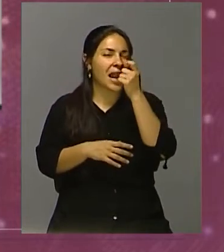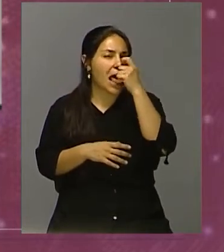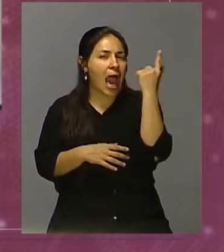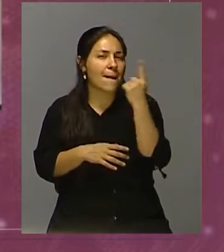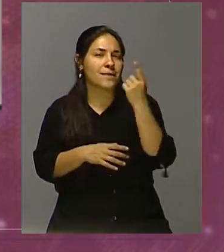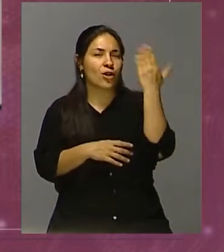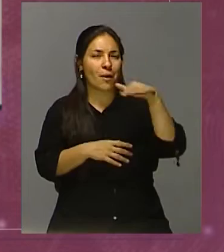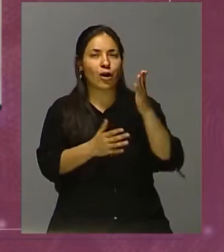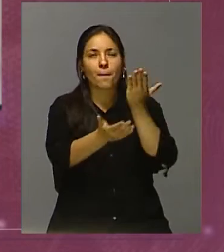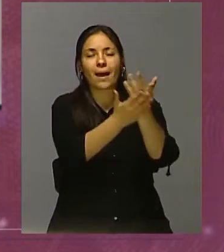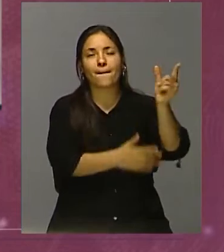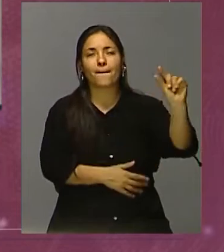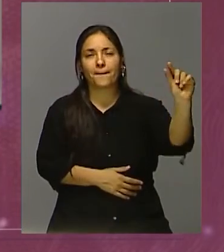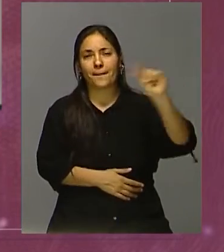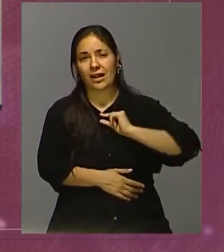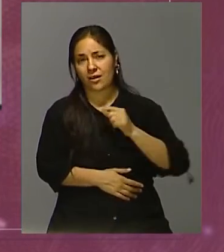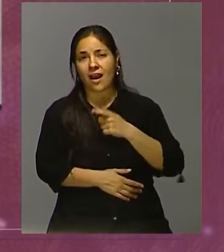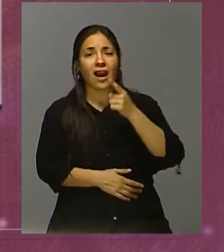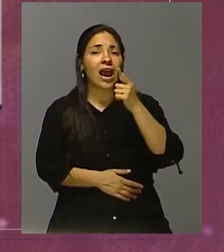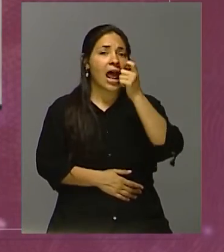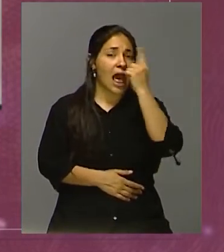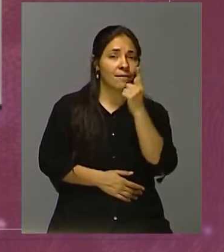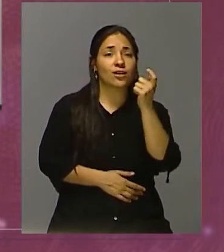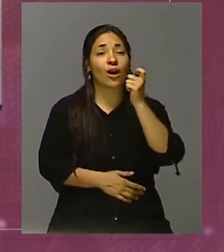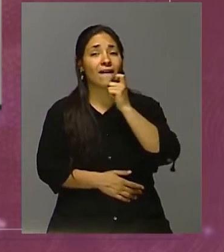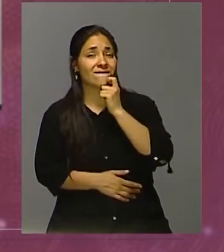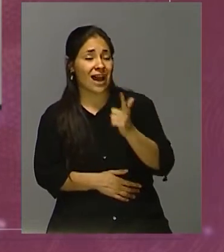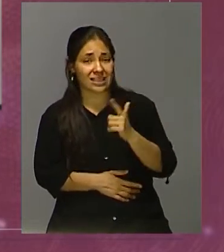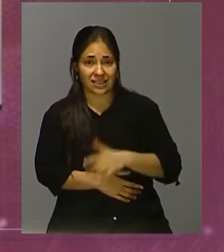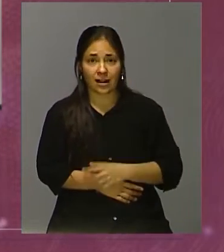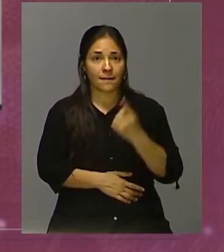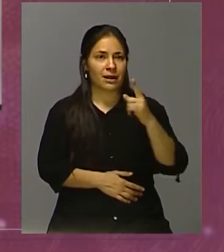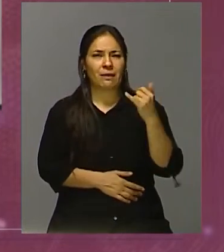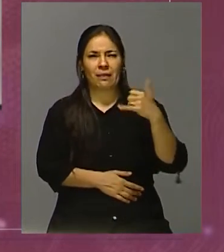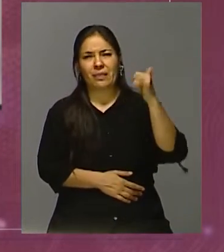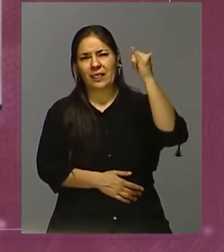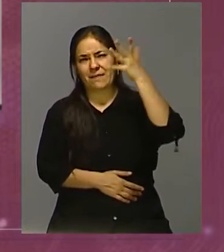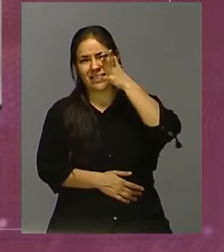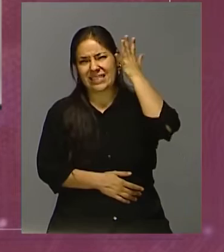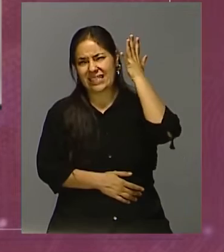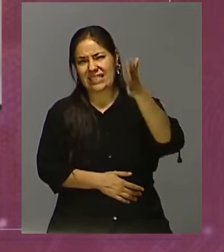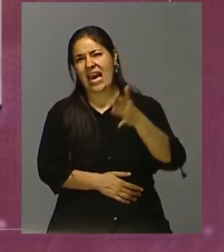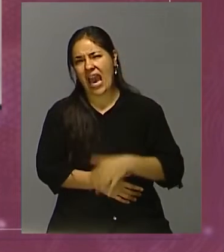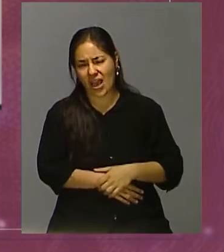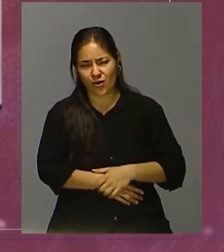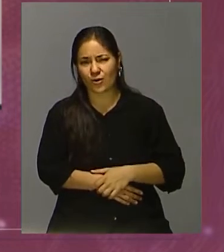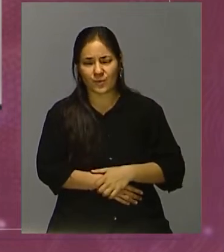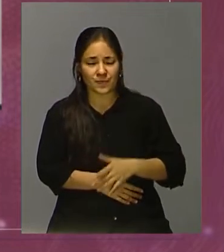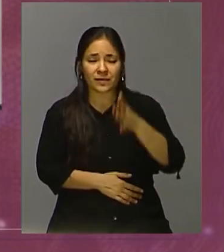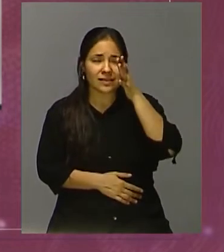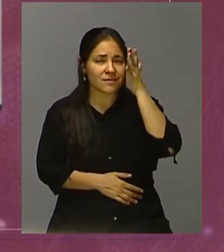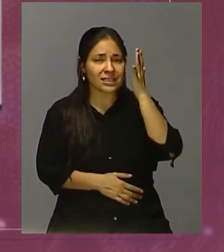fáciles, que solamente tienen eso, rápidos y fáciles, pero son realmente costosísimos y muy gravosos para